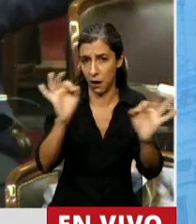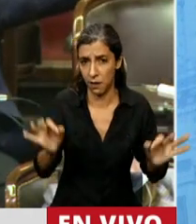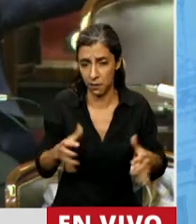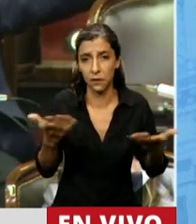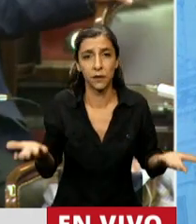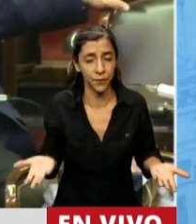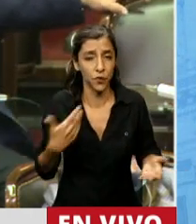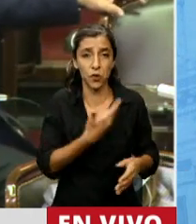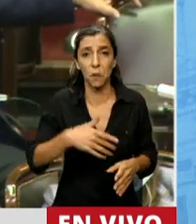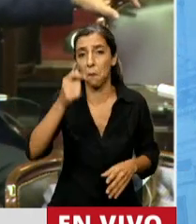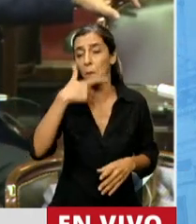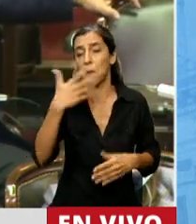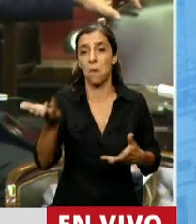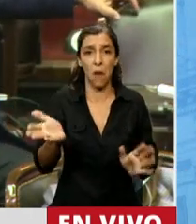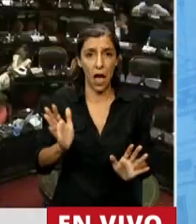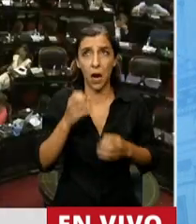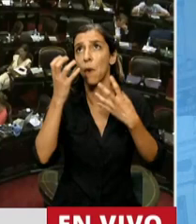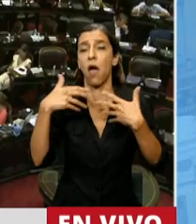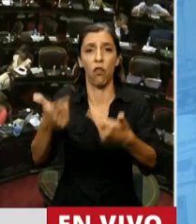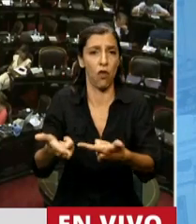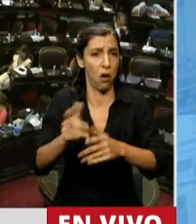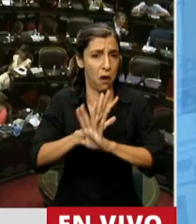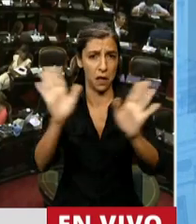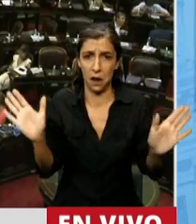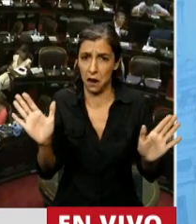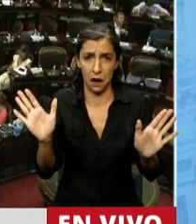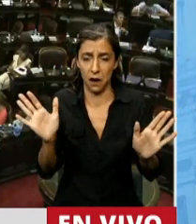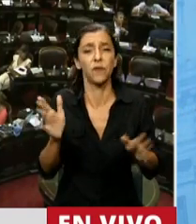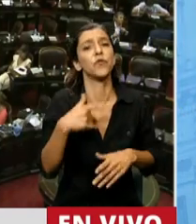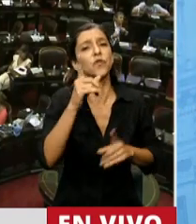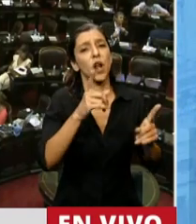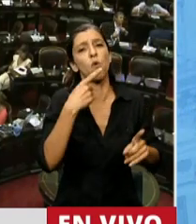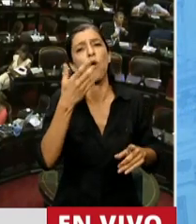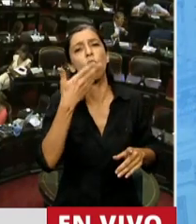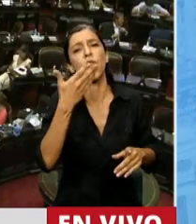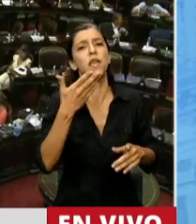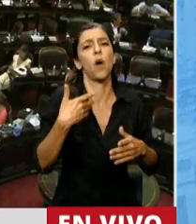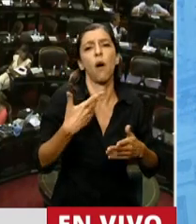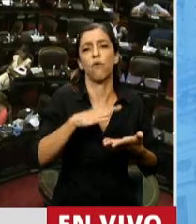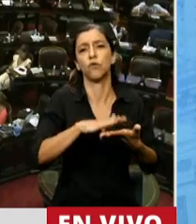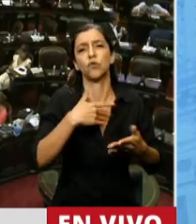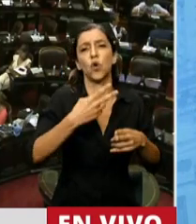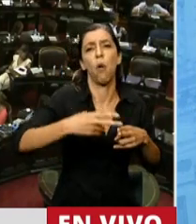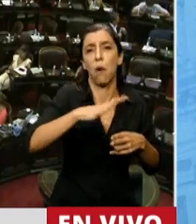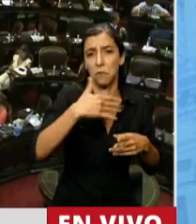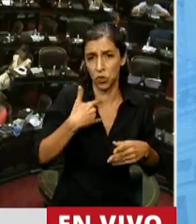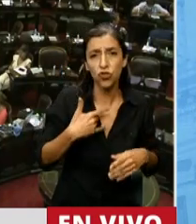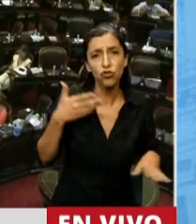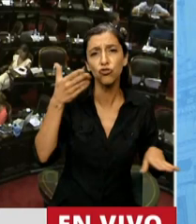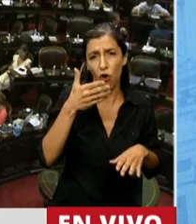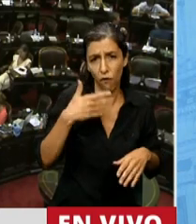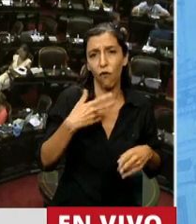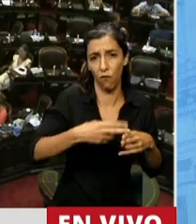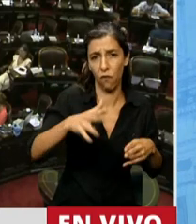hombre del mortero y de un montón de cosas. Yo estuve en la plaza, yo soy un militante sindical, estuve en la plaza y no vine a